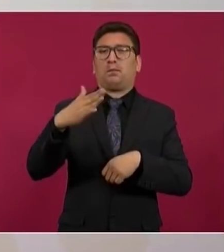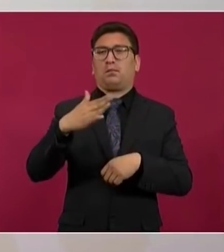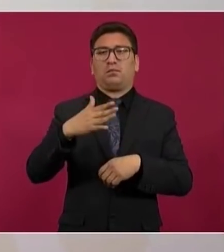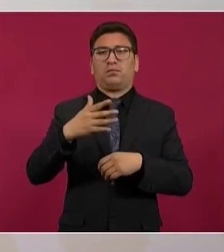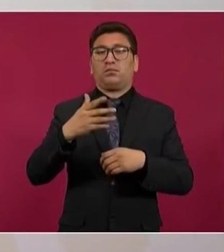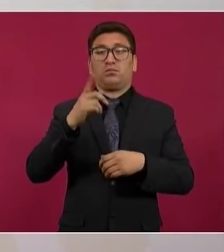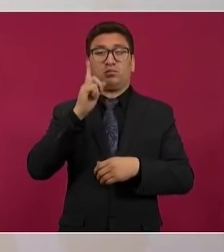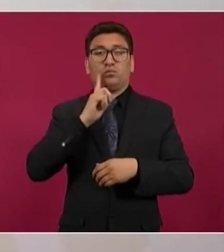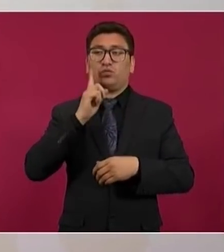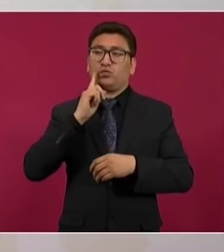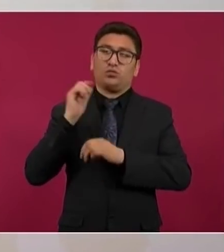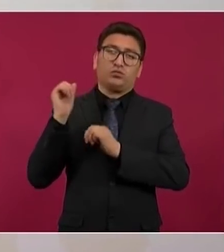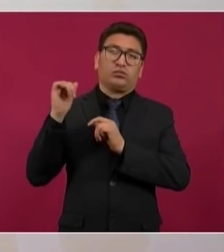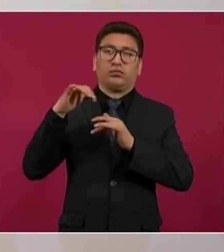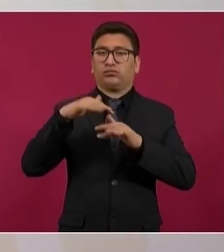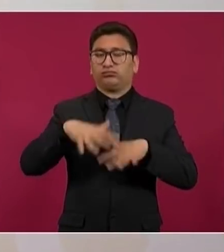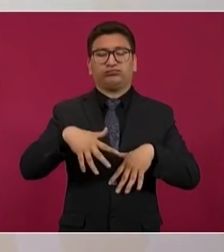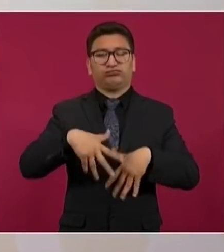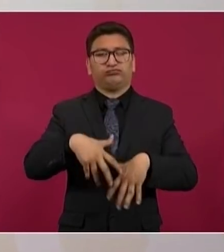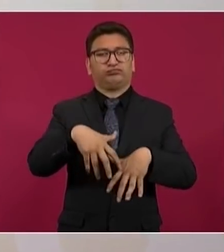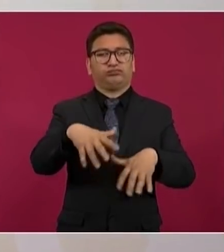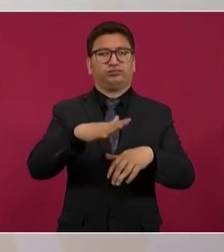mujeres manifestándose,